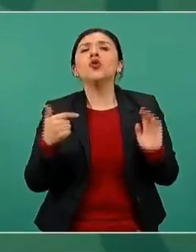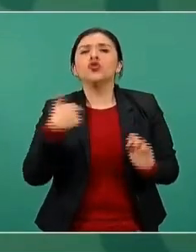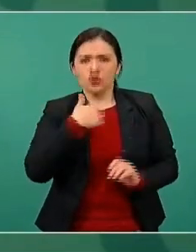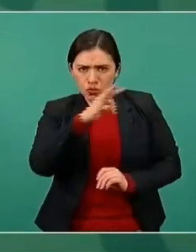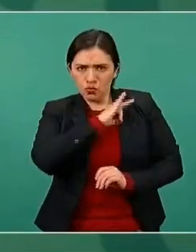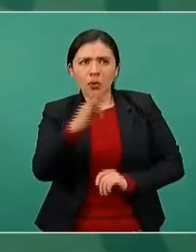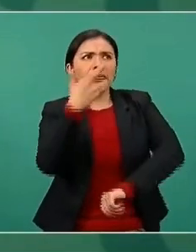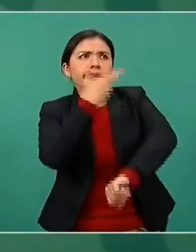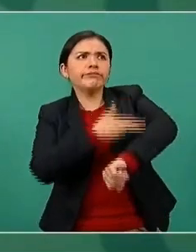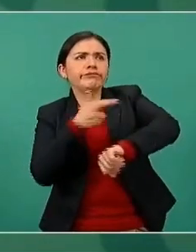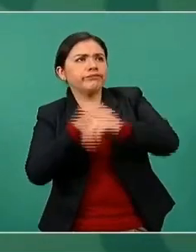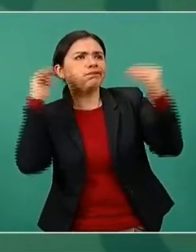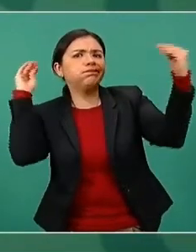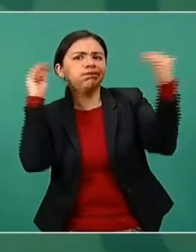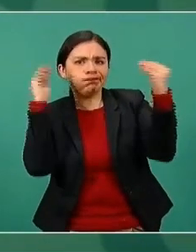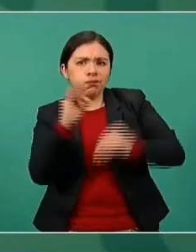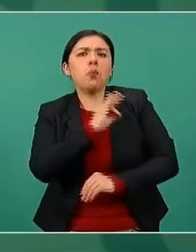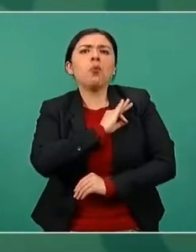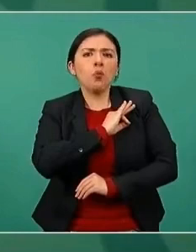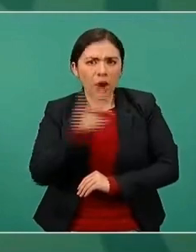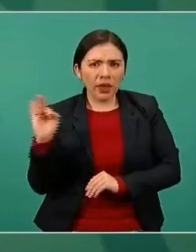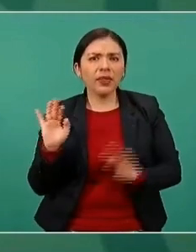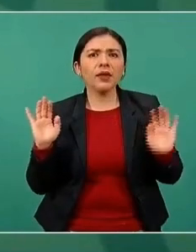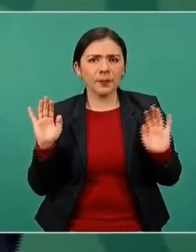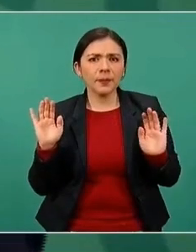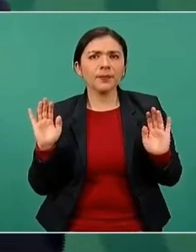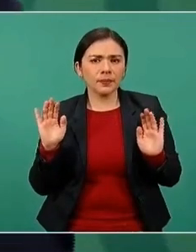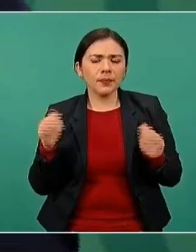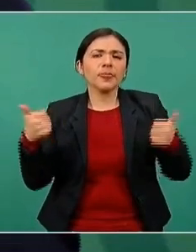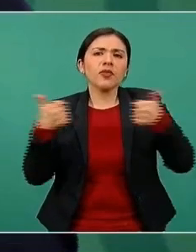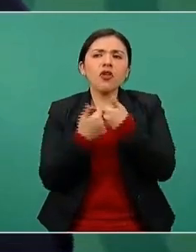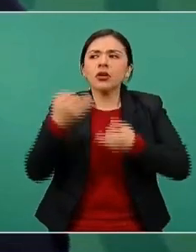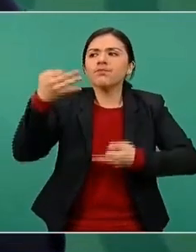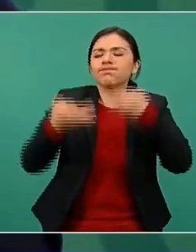nosotros también podemos recurrir a